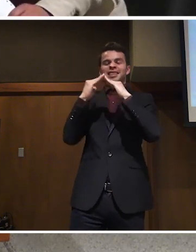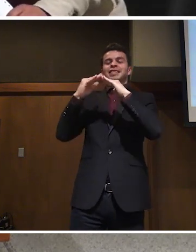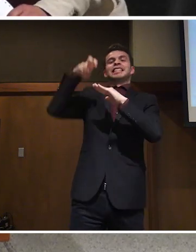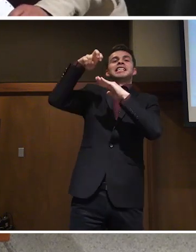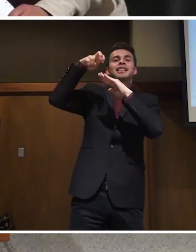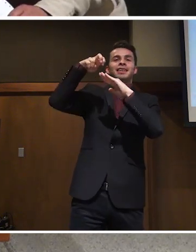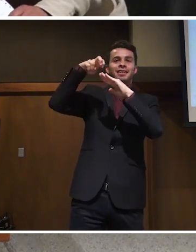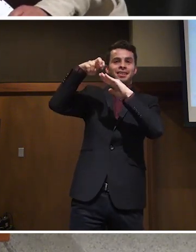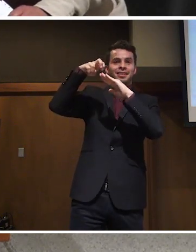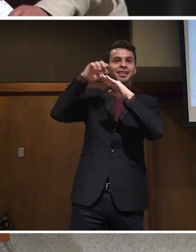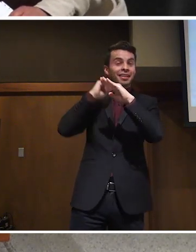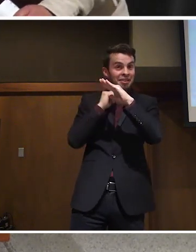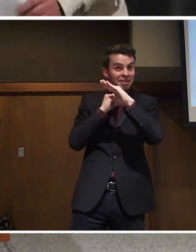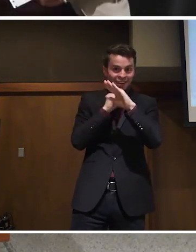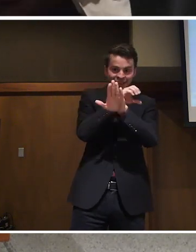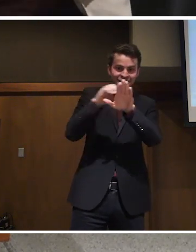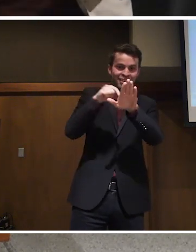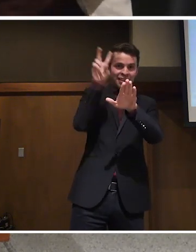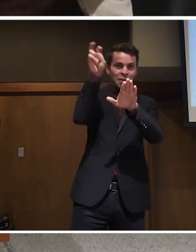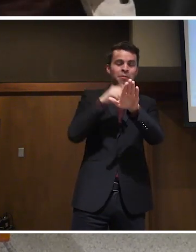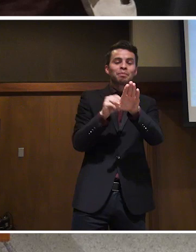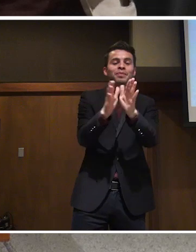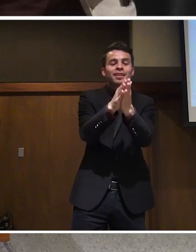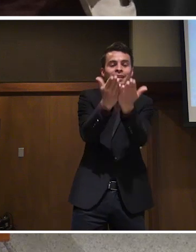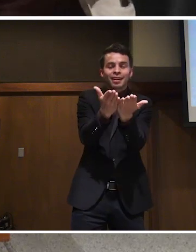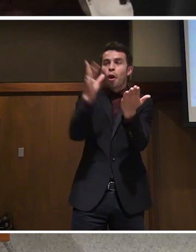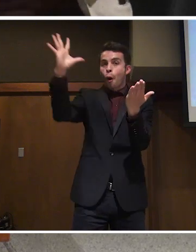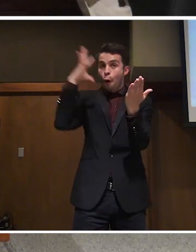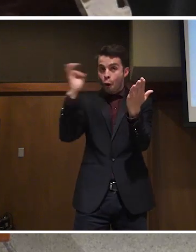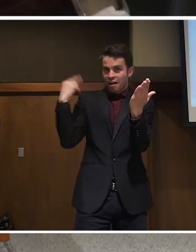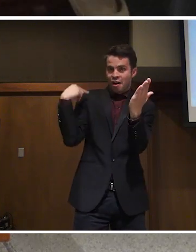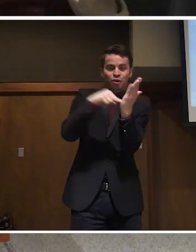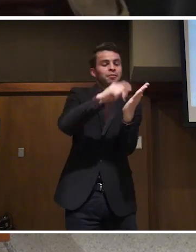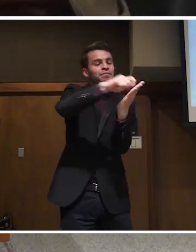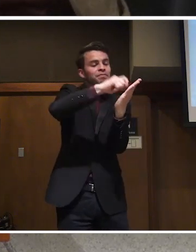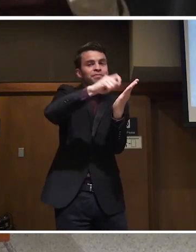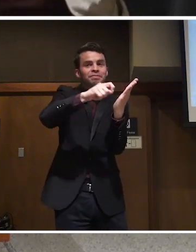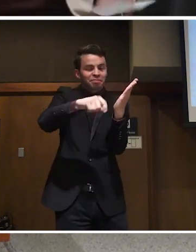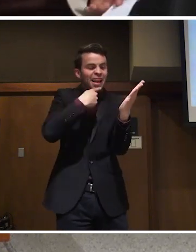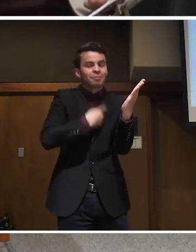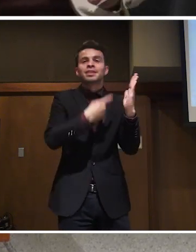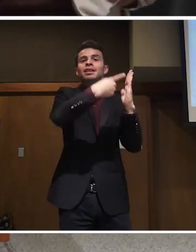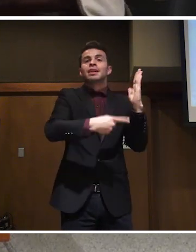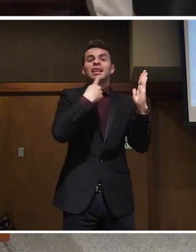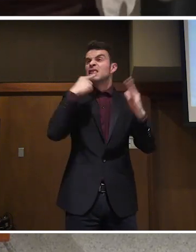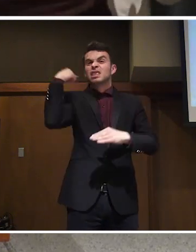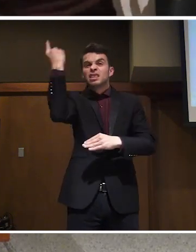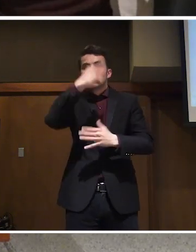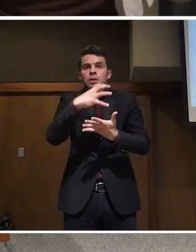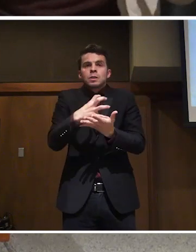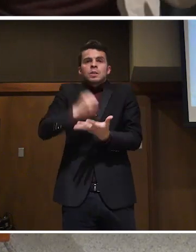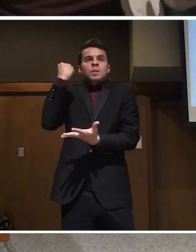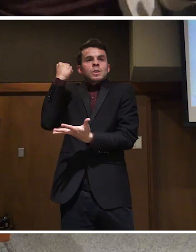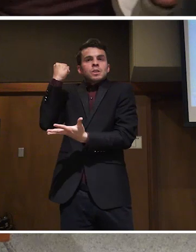de las grandes universidades norteamericanas, y hablaba precisamente de la necesidad que tiene el